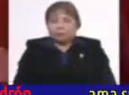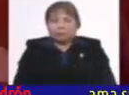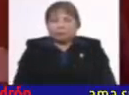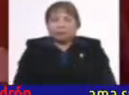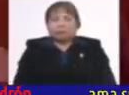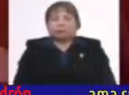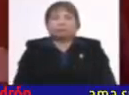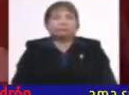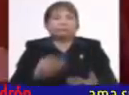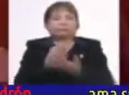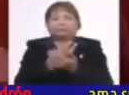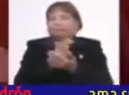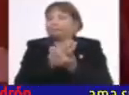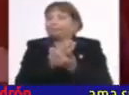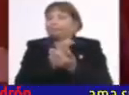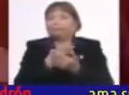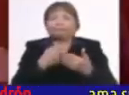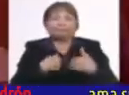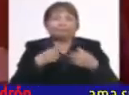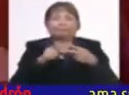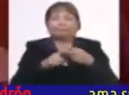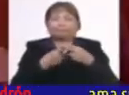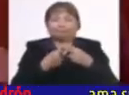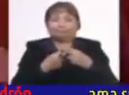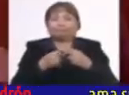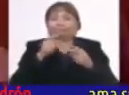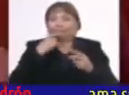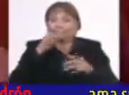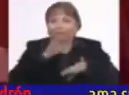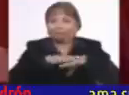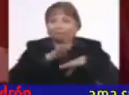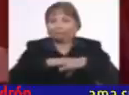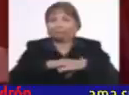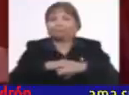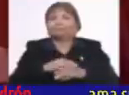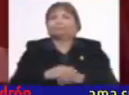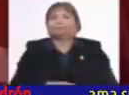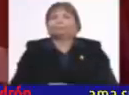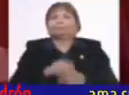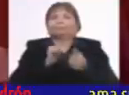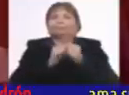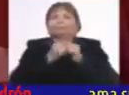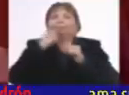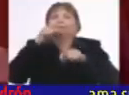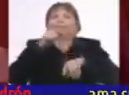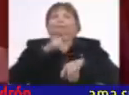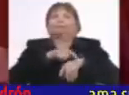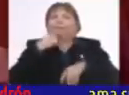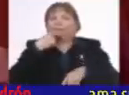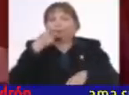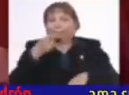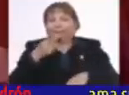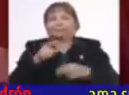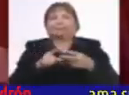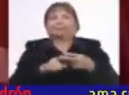la evidente incomodidad por los cambios que hice inicialmente era una alerta por eso es que desde ese momento yo considero que se